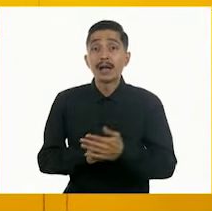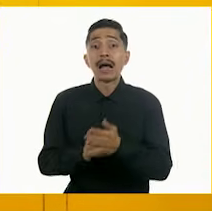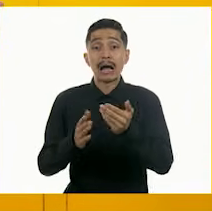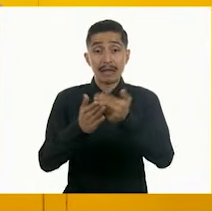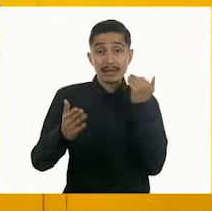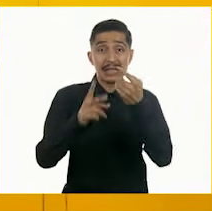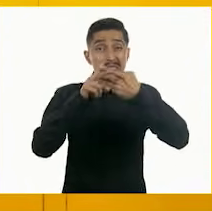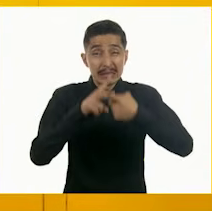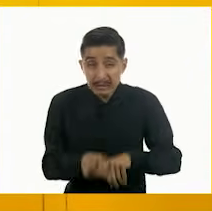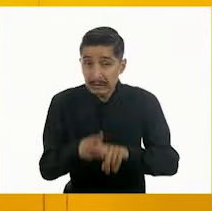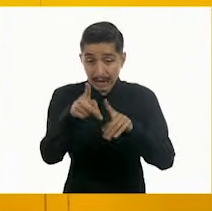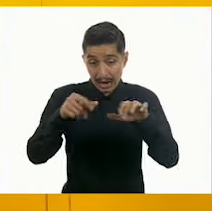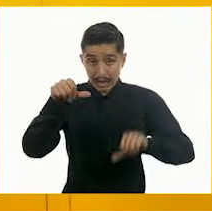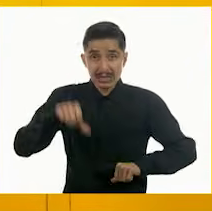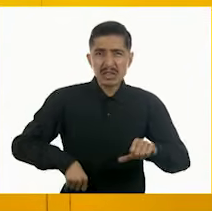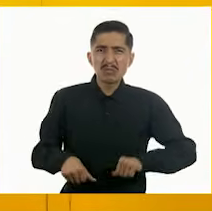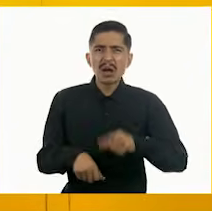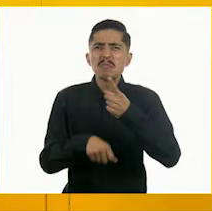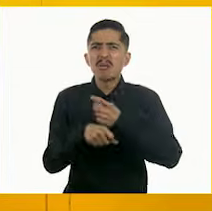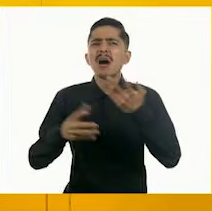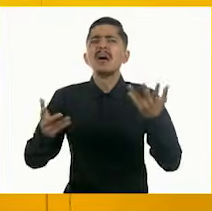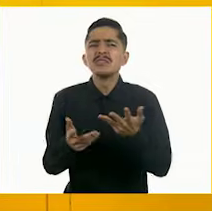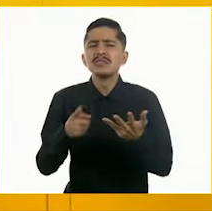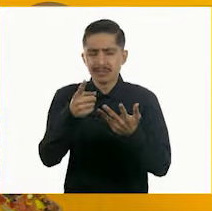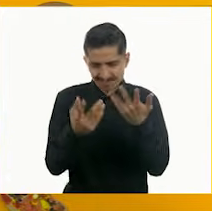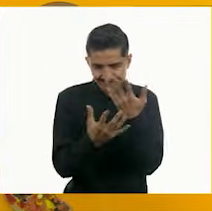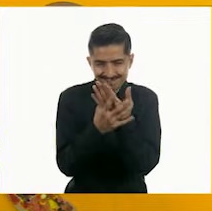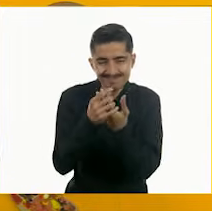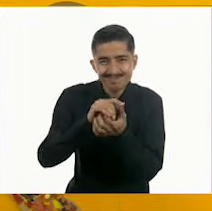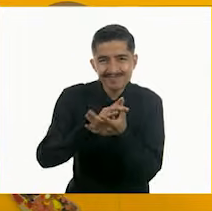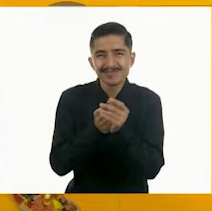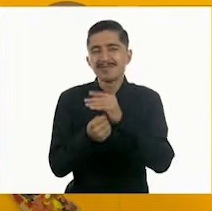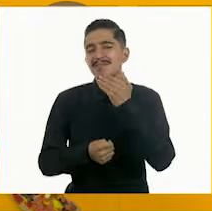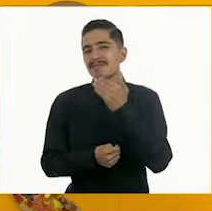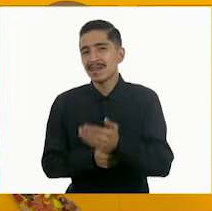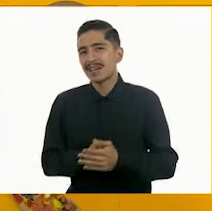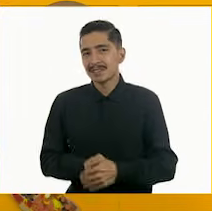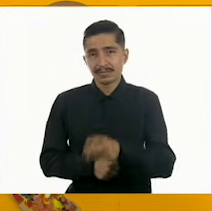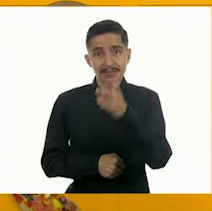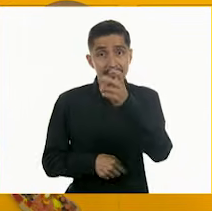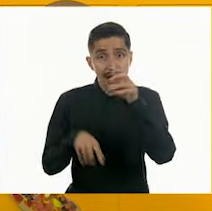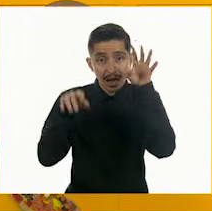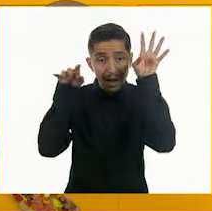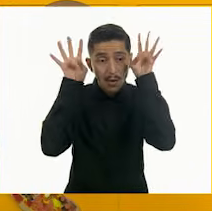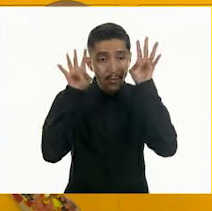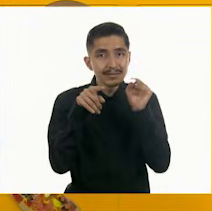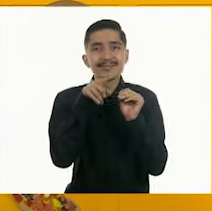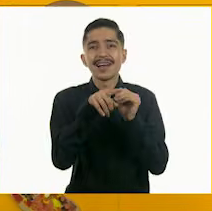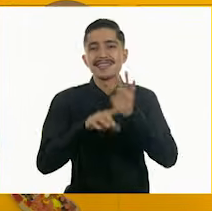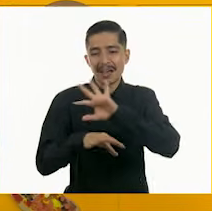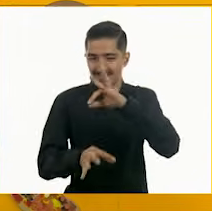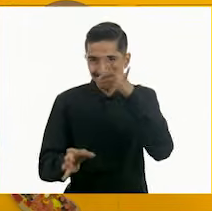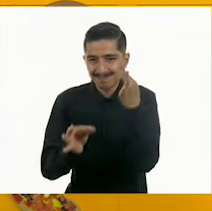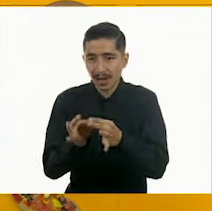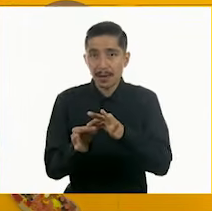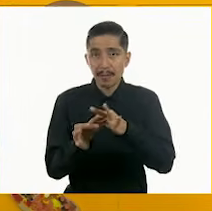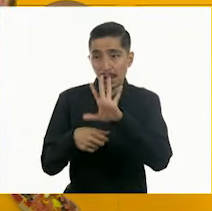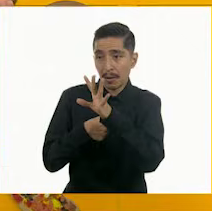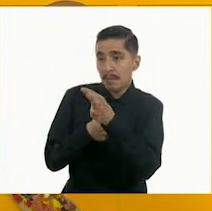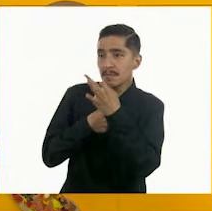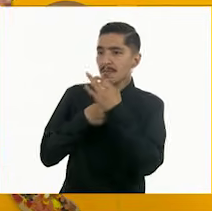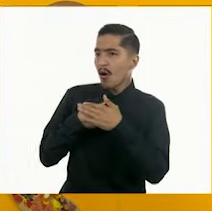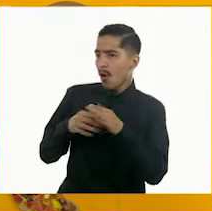comenzar cualquier actividad, lo primero que tenemos que hacer es lavarnos muy bien las manos. Así que, ajo listo, ya está listo para indicarnos